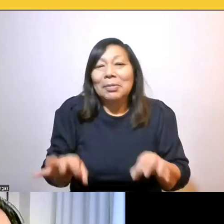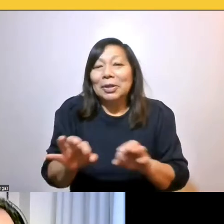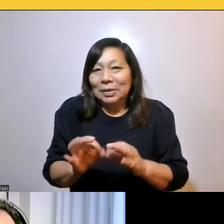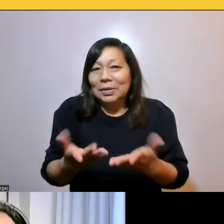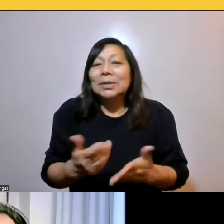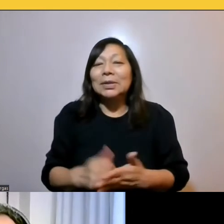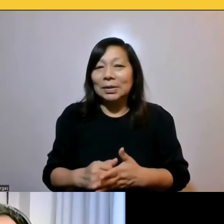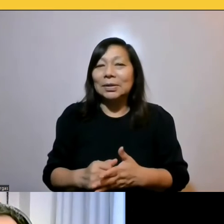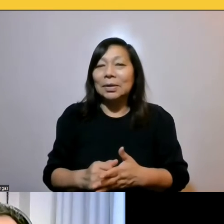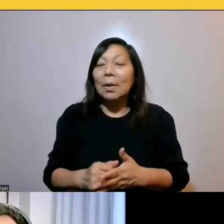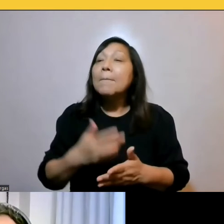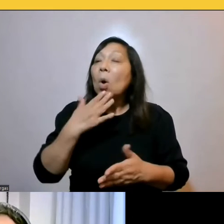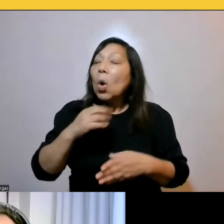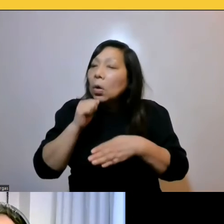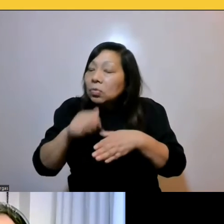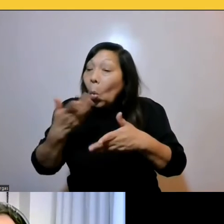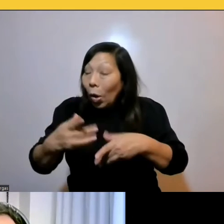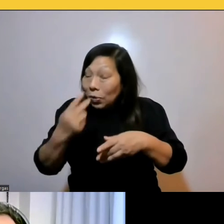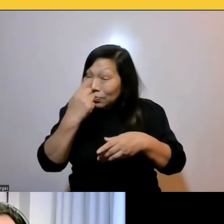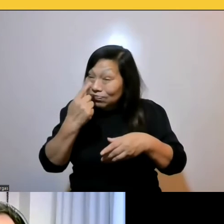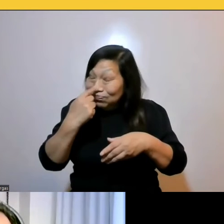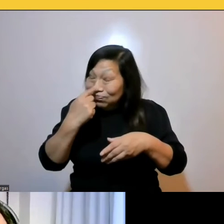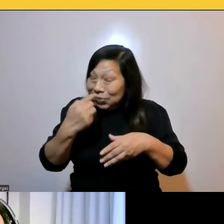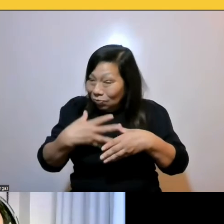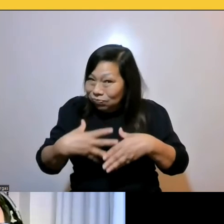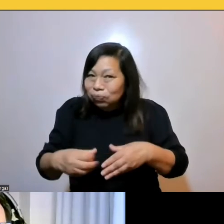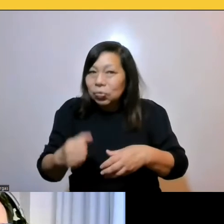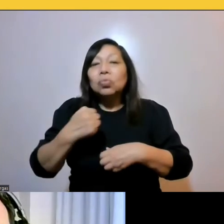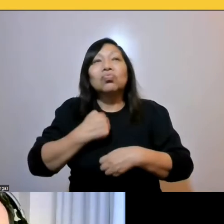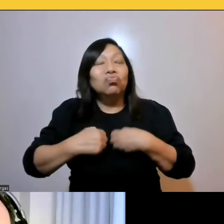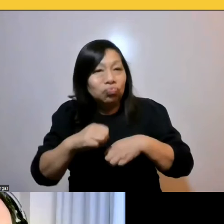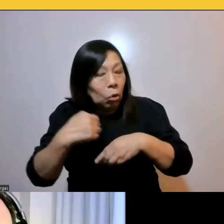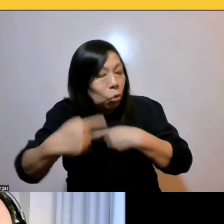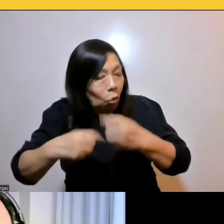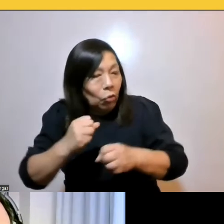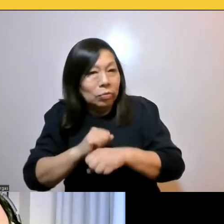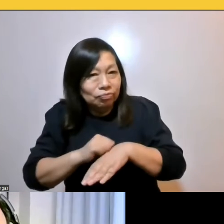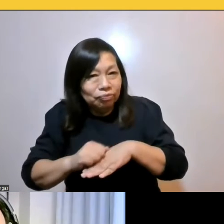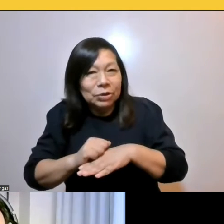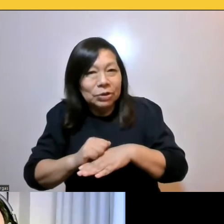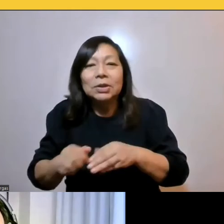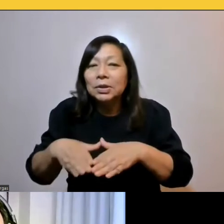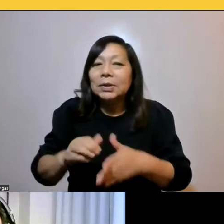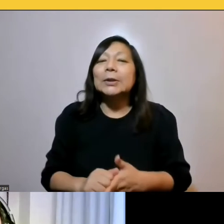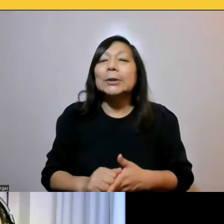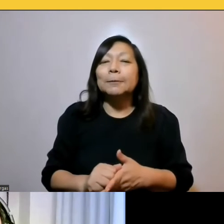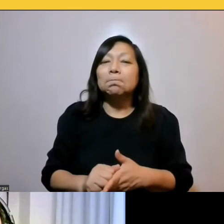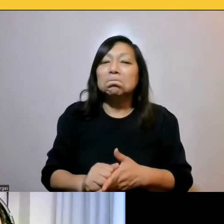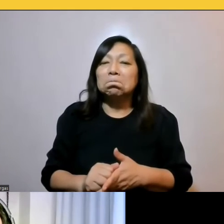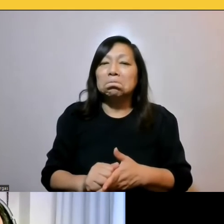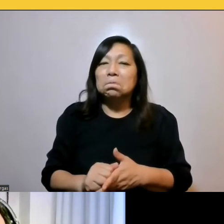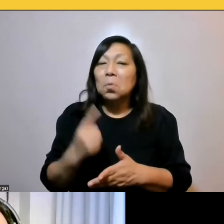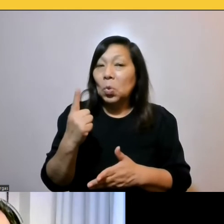una mejor higiene durante el sangrado, pero debería haber un baño diario con una higiene vulvar al menos o